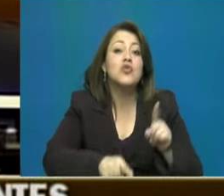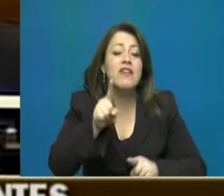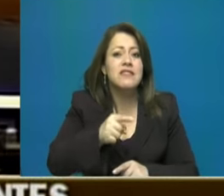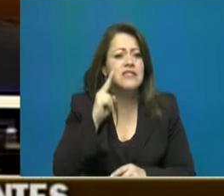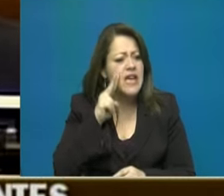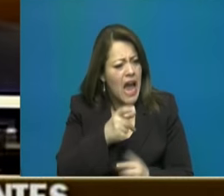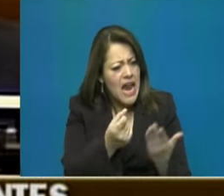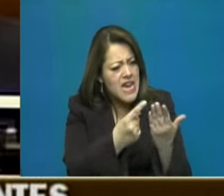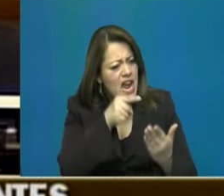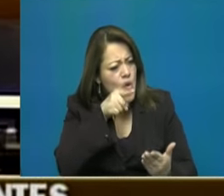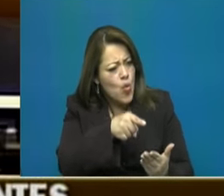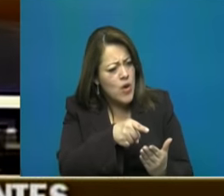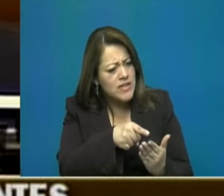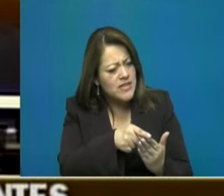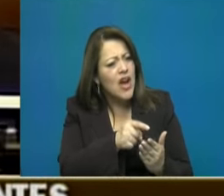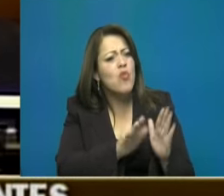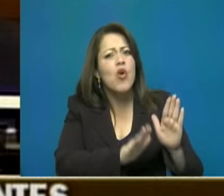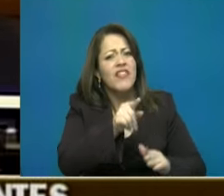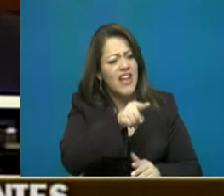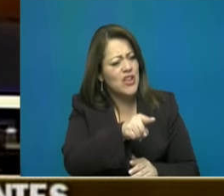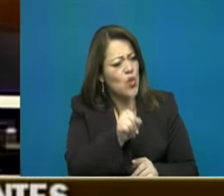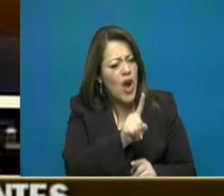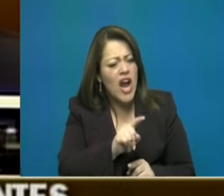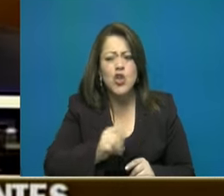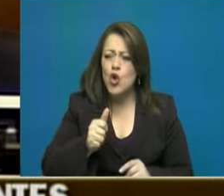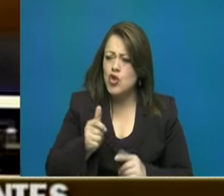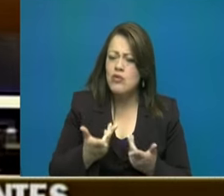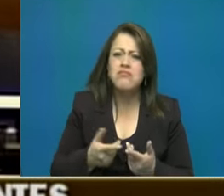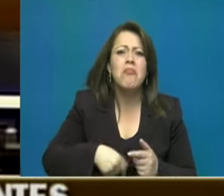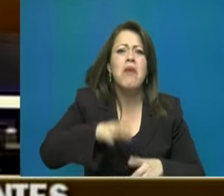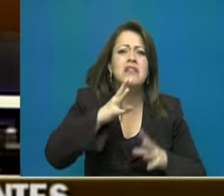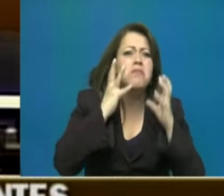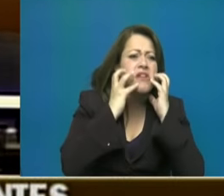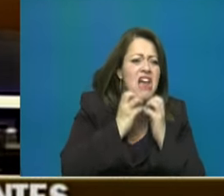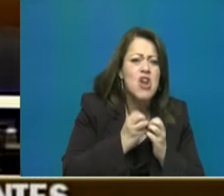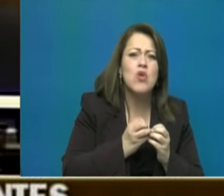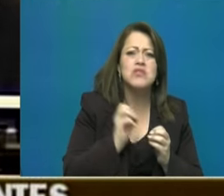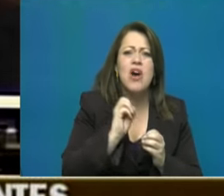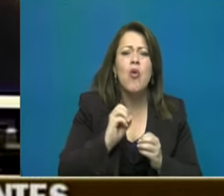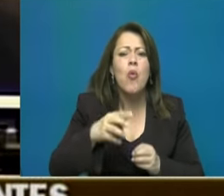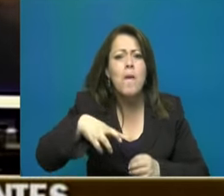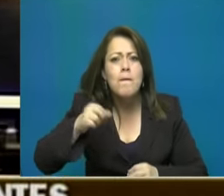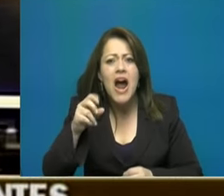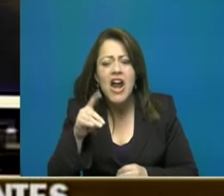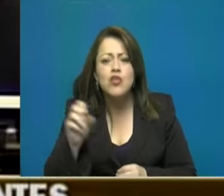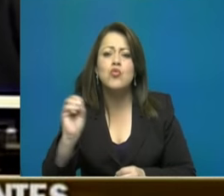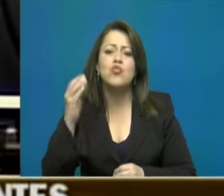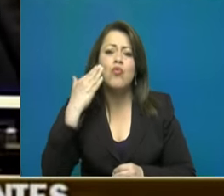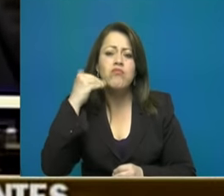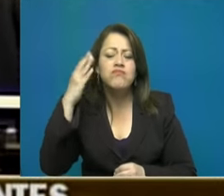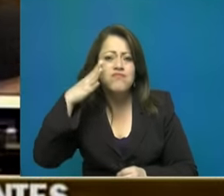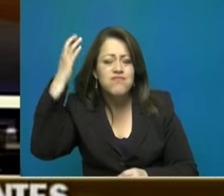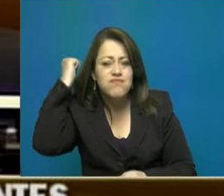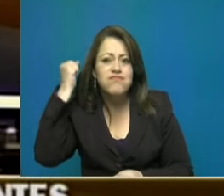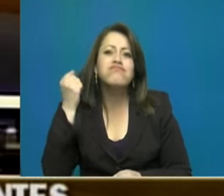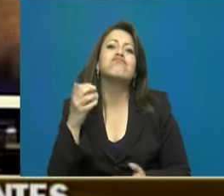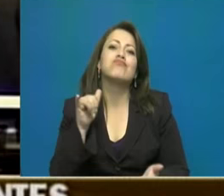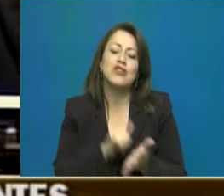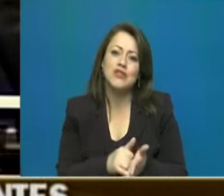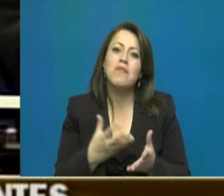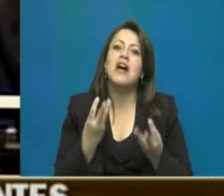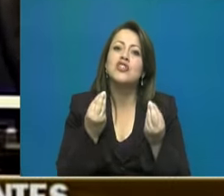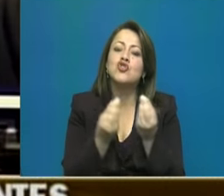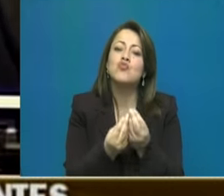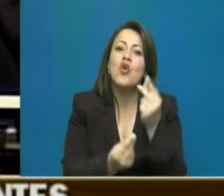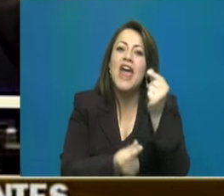determinada. ¿Por qué les conviene en Bogotá que sea Peñalosa y no sea otro candidato, no sea la doctora Clara? Pues por supuesto, porque de este grupo económico de